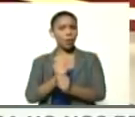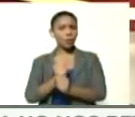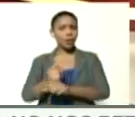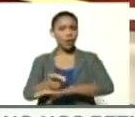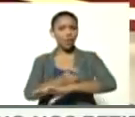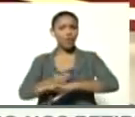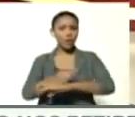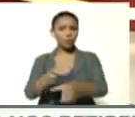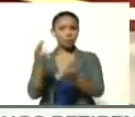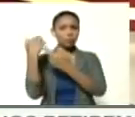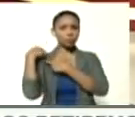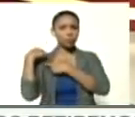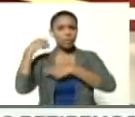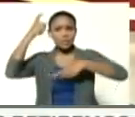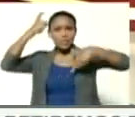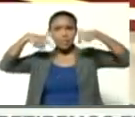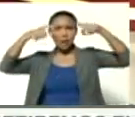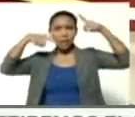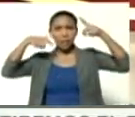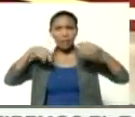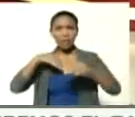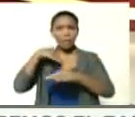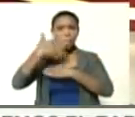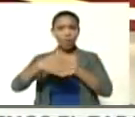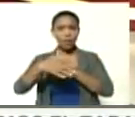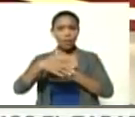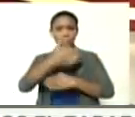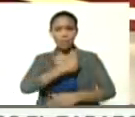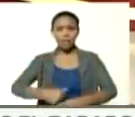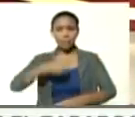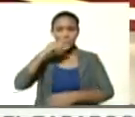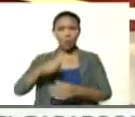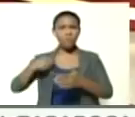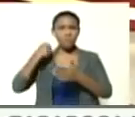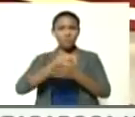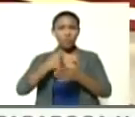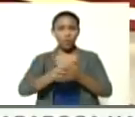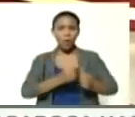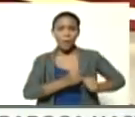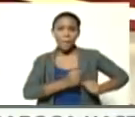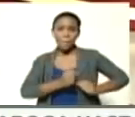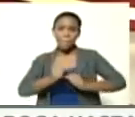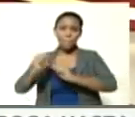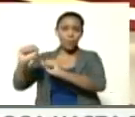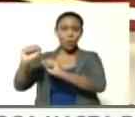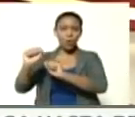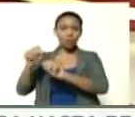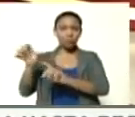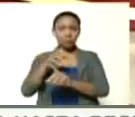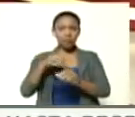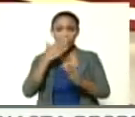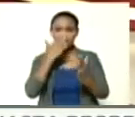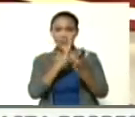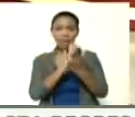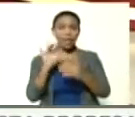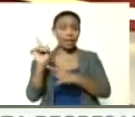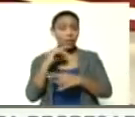a cargo de Hugo Chávez y después Nicolás Maduro Moros para combatir toda la criminalidad de infrontera, por al mismo tiempo